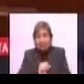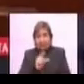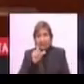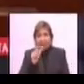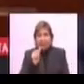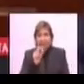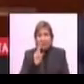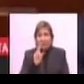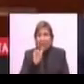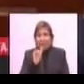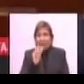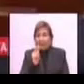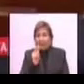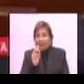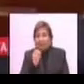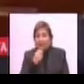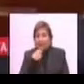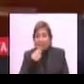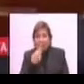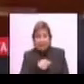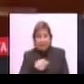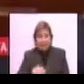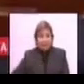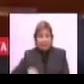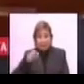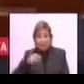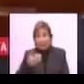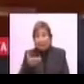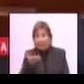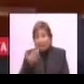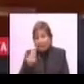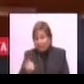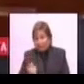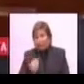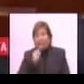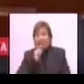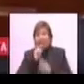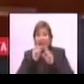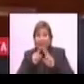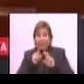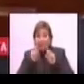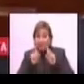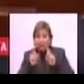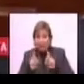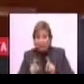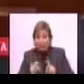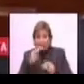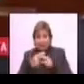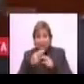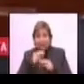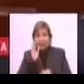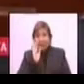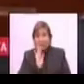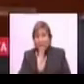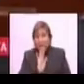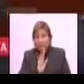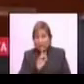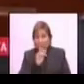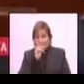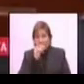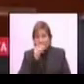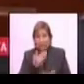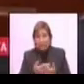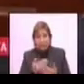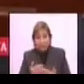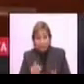Lavallato, en la que el presidente de la República será requerido para que responda de varias veces en las que su nombre ha sido mencionado y solamente en uno de los